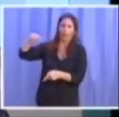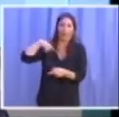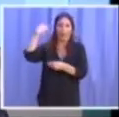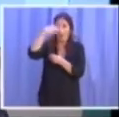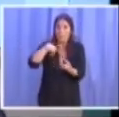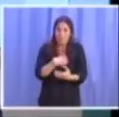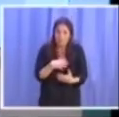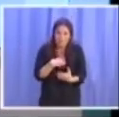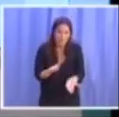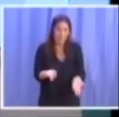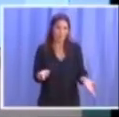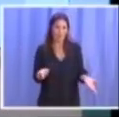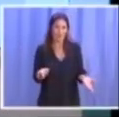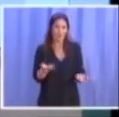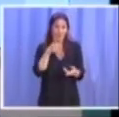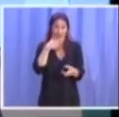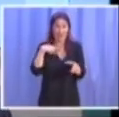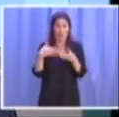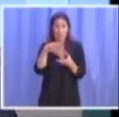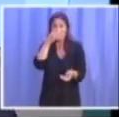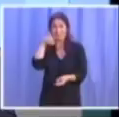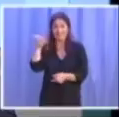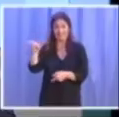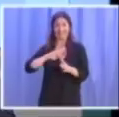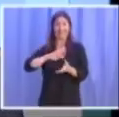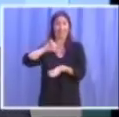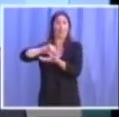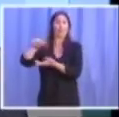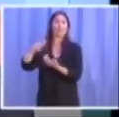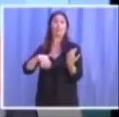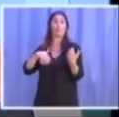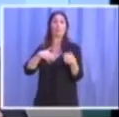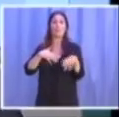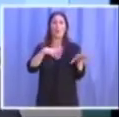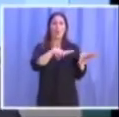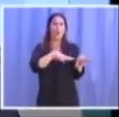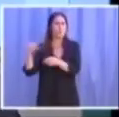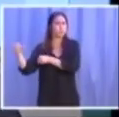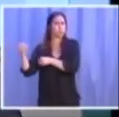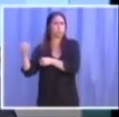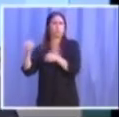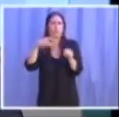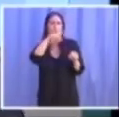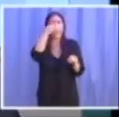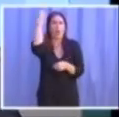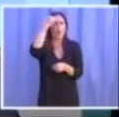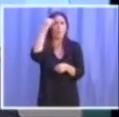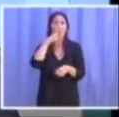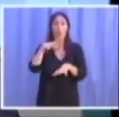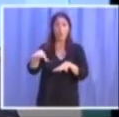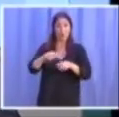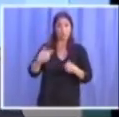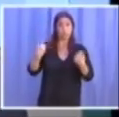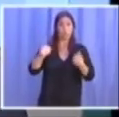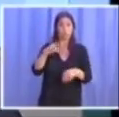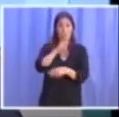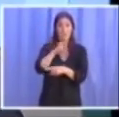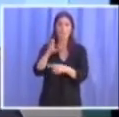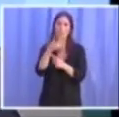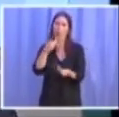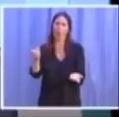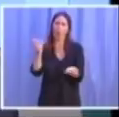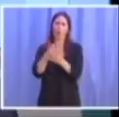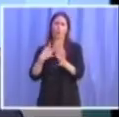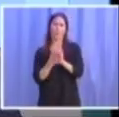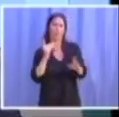disparate. El Partido Socialista, desde Sevilla, nos secuestró hace 40 años la Alhambra. Ahora que gobernamos al Partido Popular, se la vamos